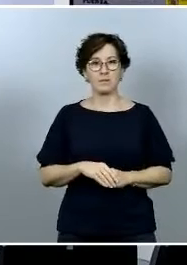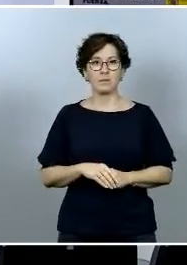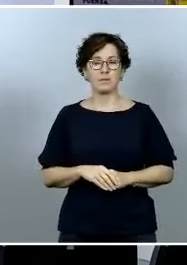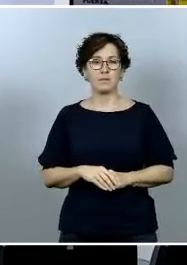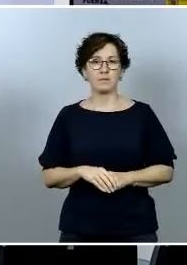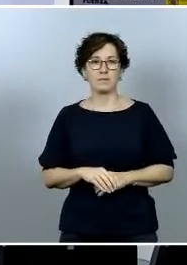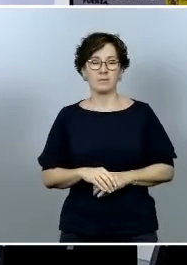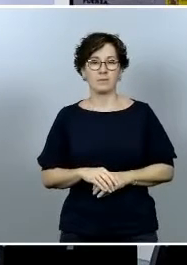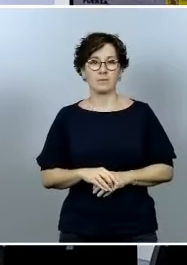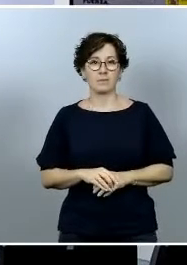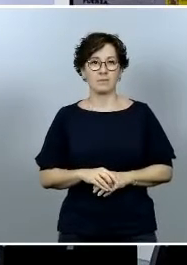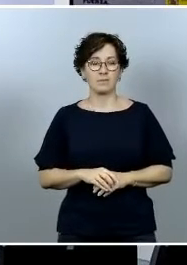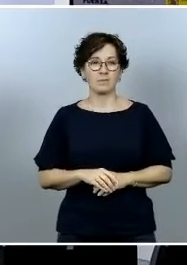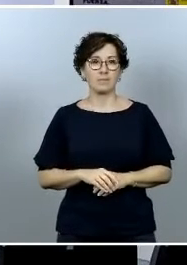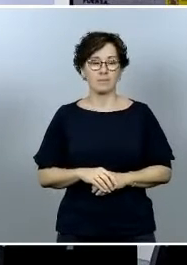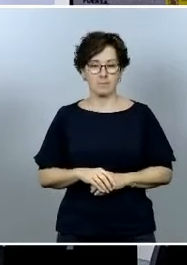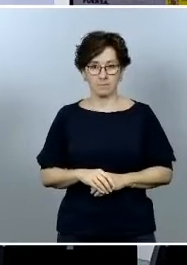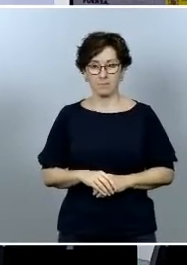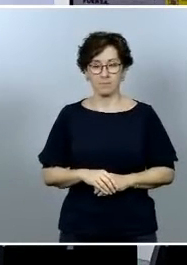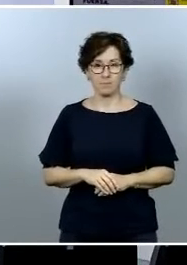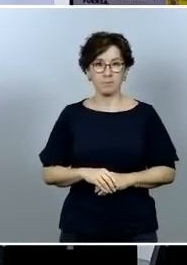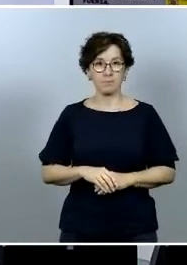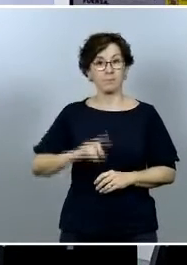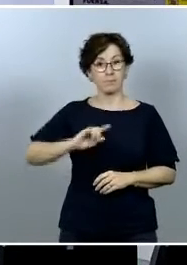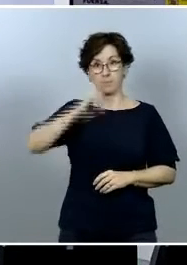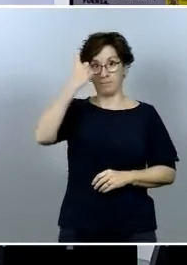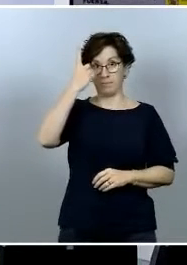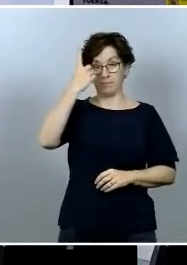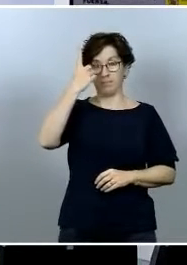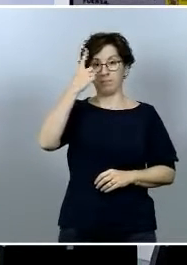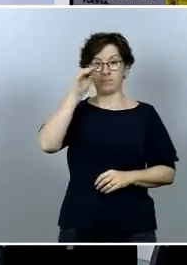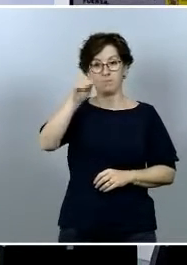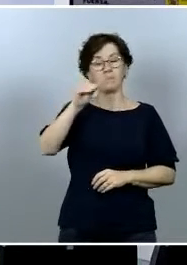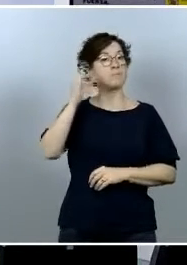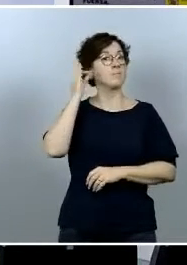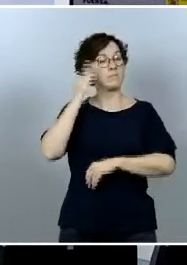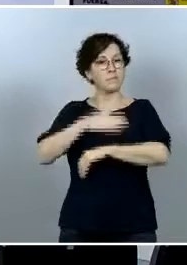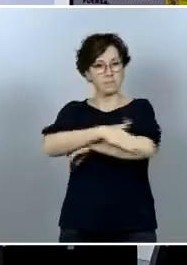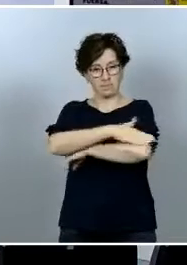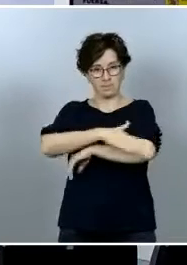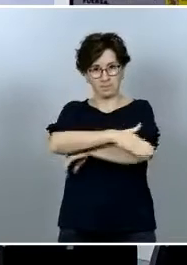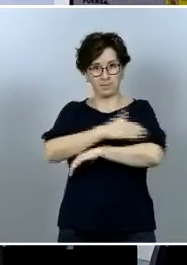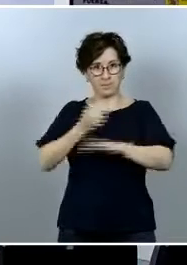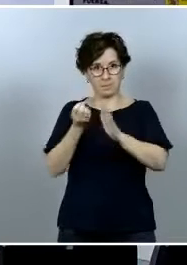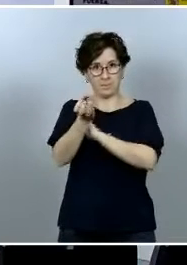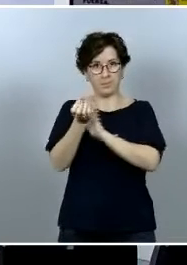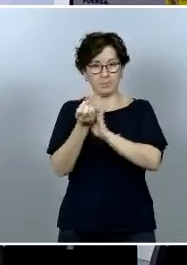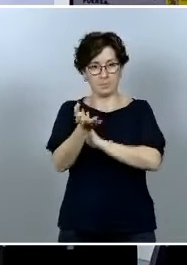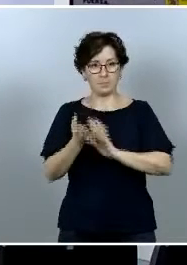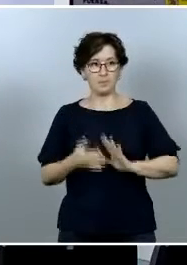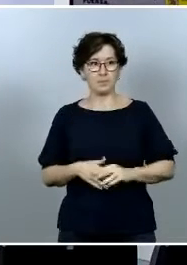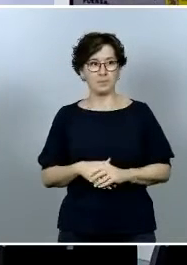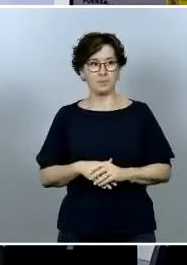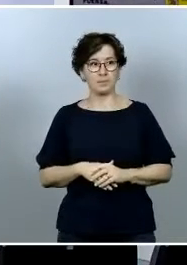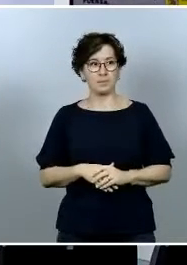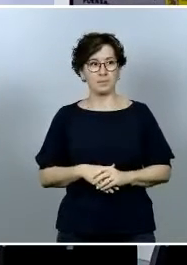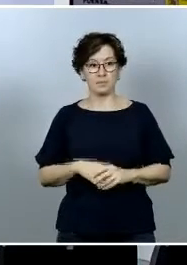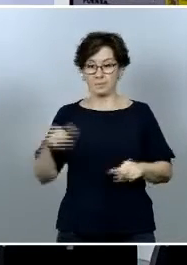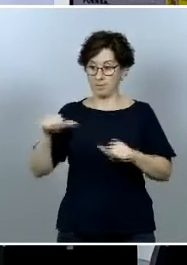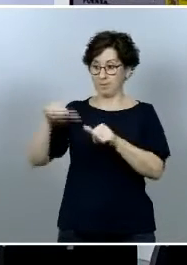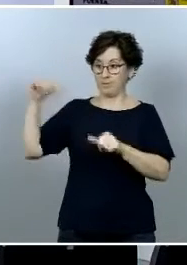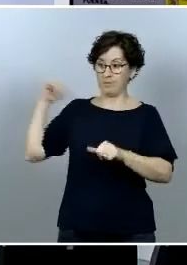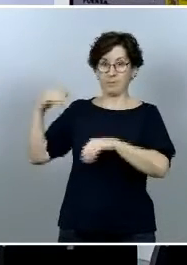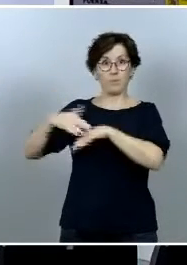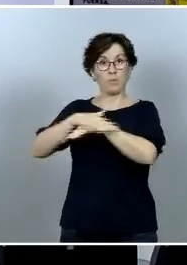Muy buenas la primera pregunta sería para la ministra portavoz el gobierno durante estos meses de pandemia ha